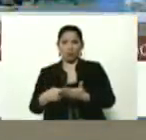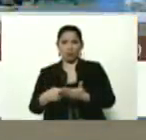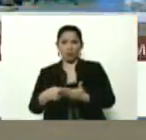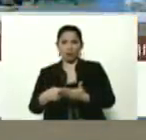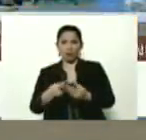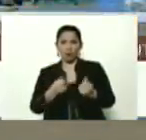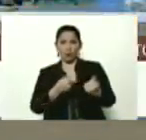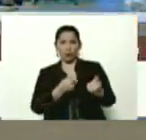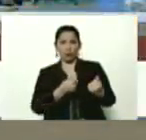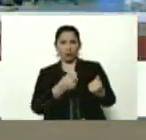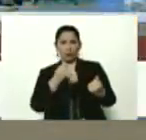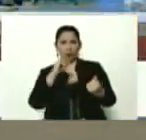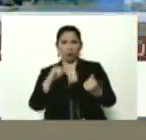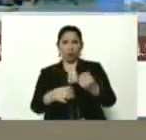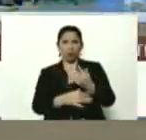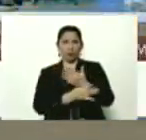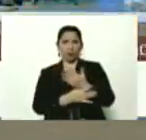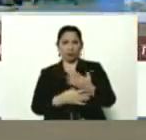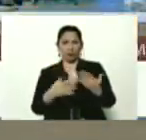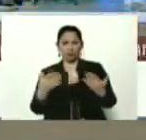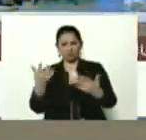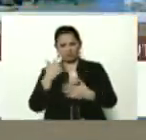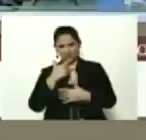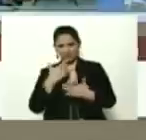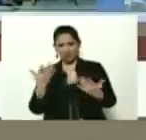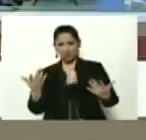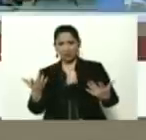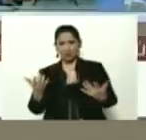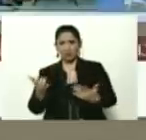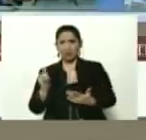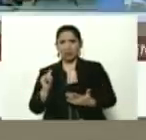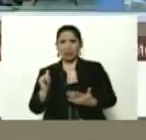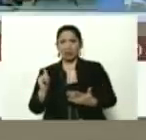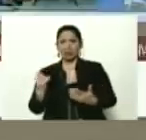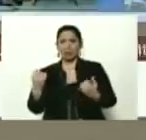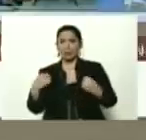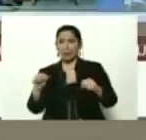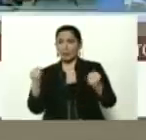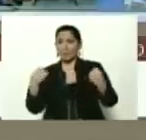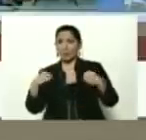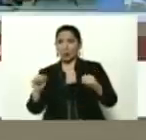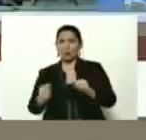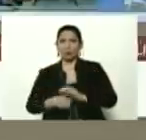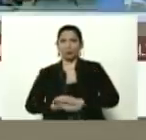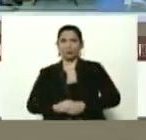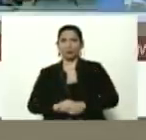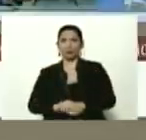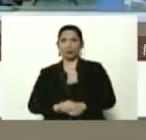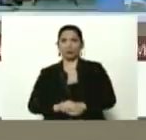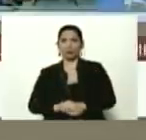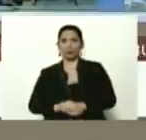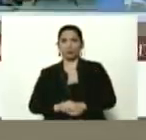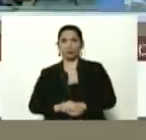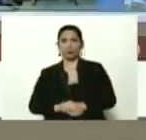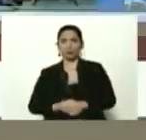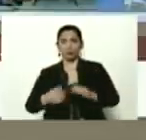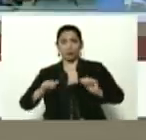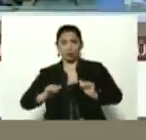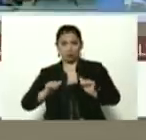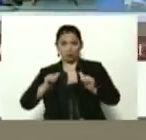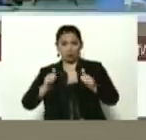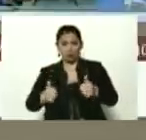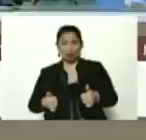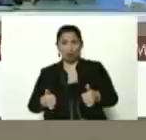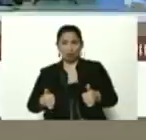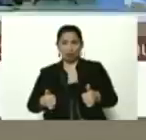Guaidó. En realidad, ha sido una preparación. El inicio de